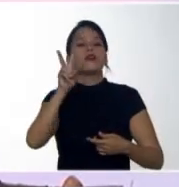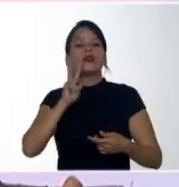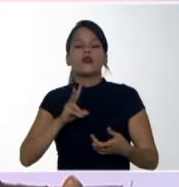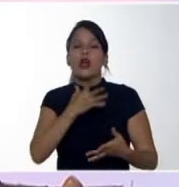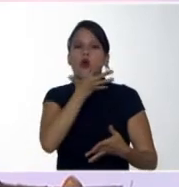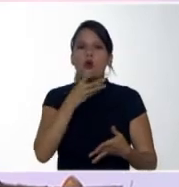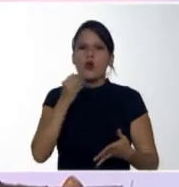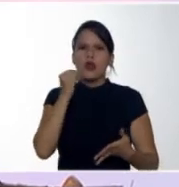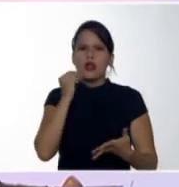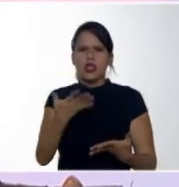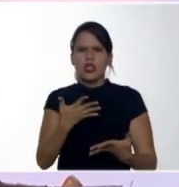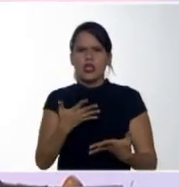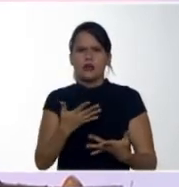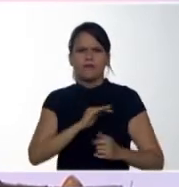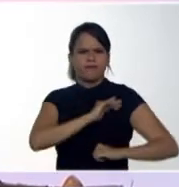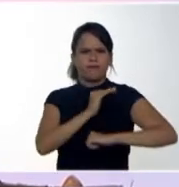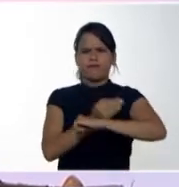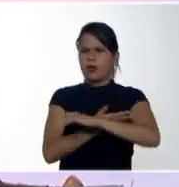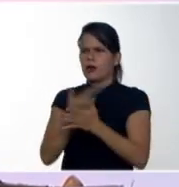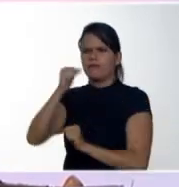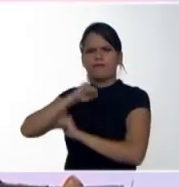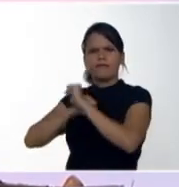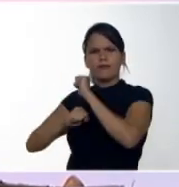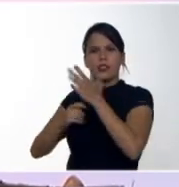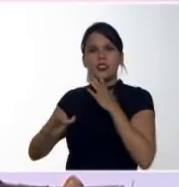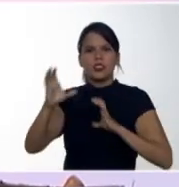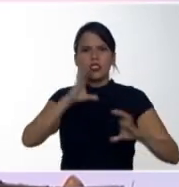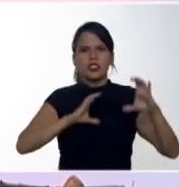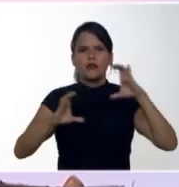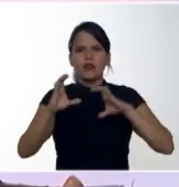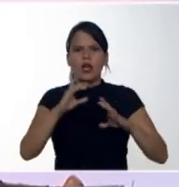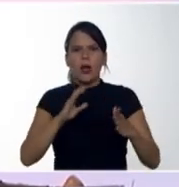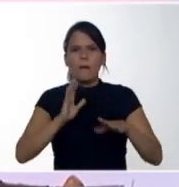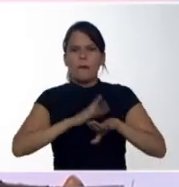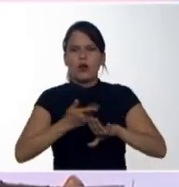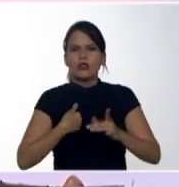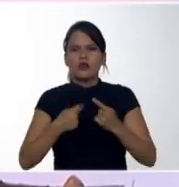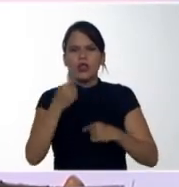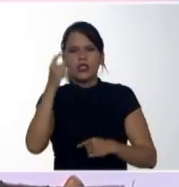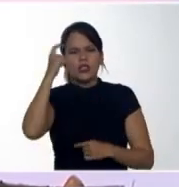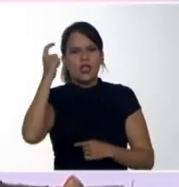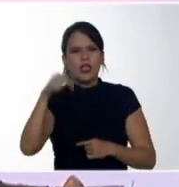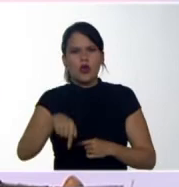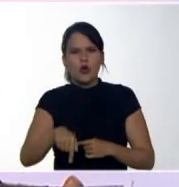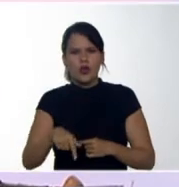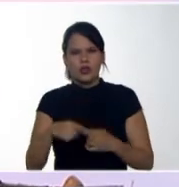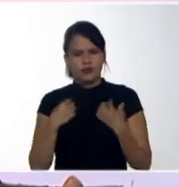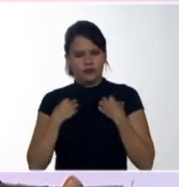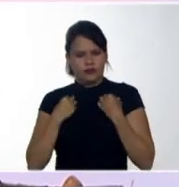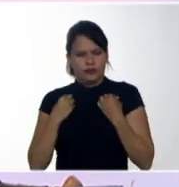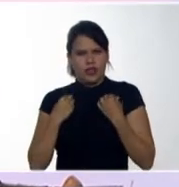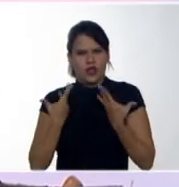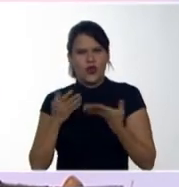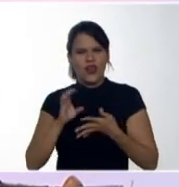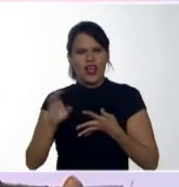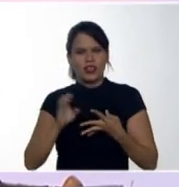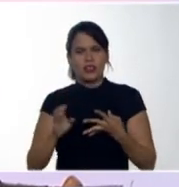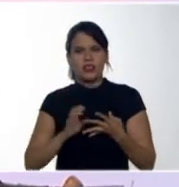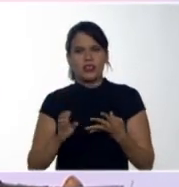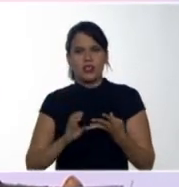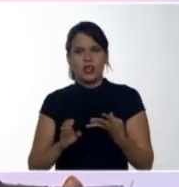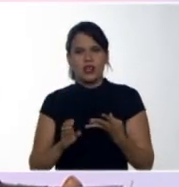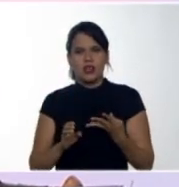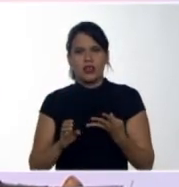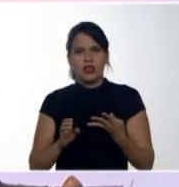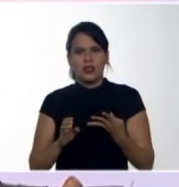juvenil, aguerrida, rebelde y científica. Por eso, el día de hoy, el vestuario que nos caracteriza es un homenaje y